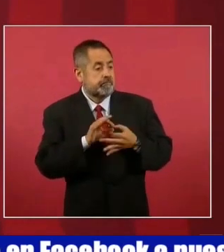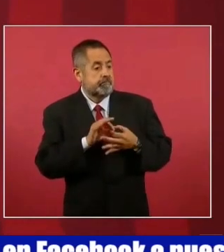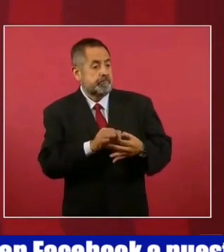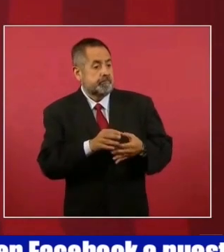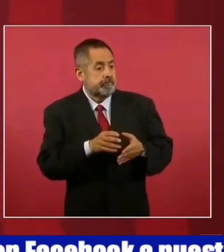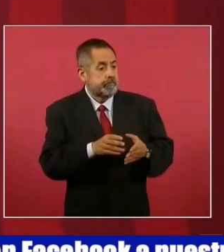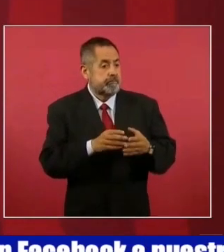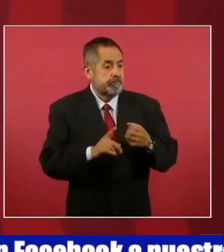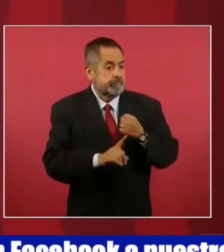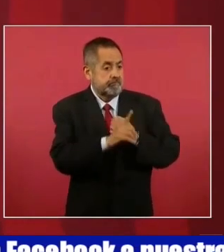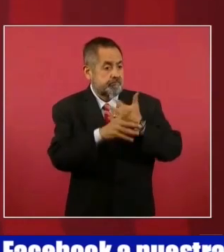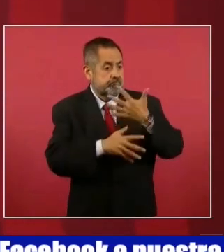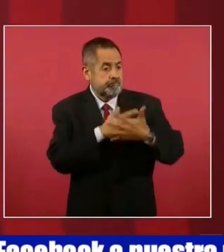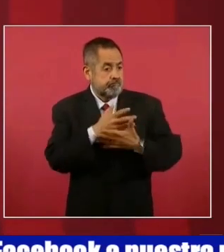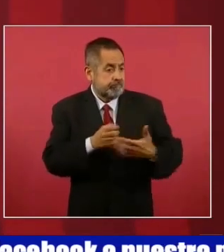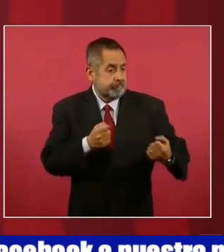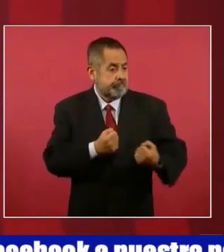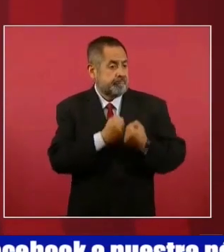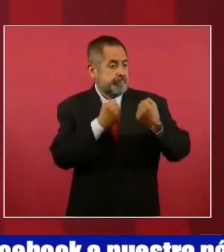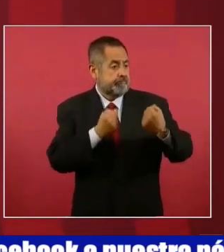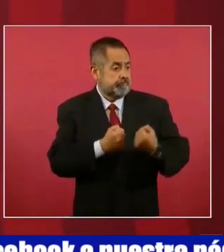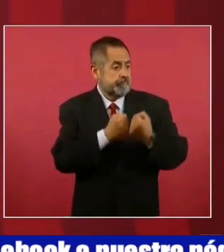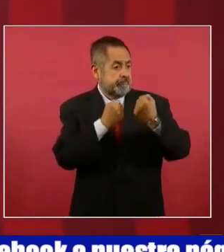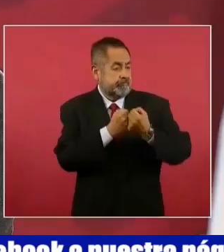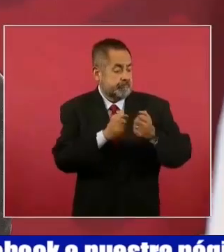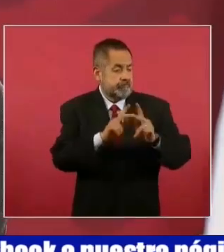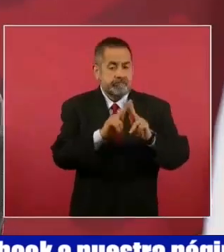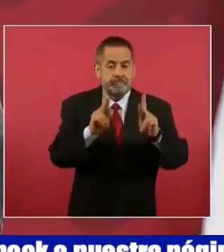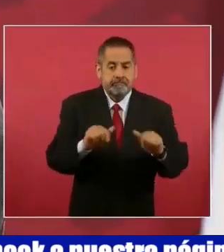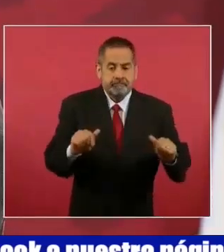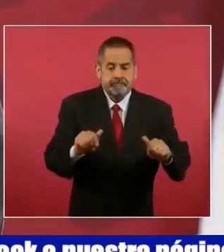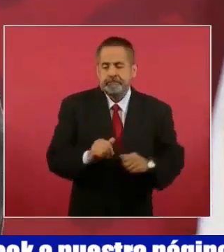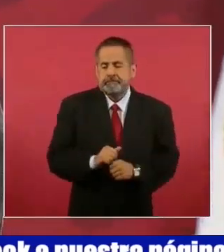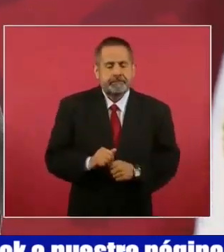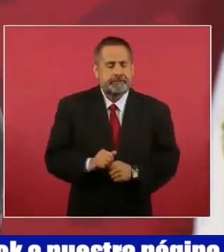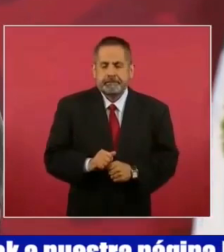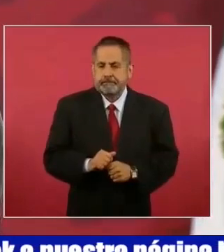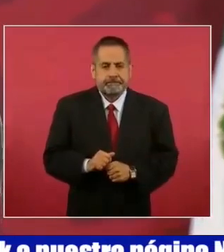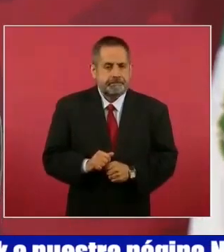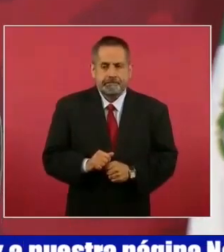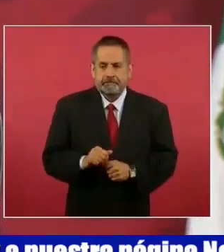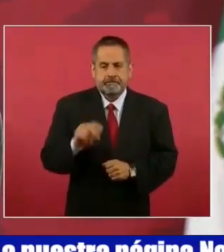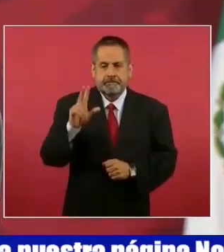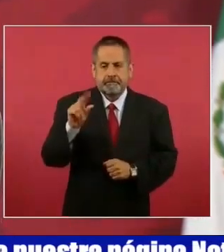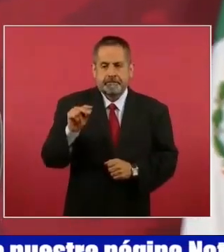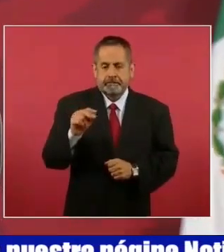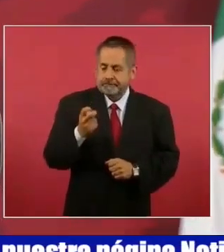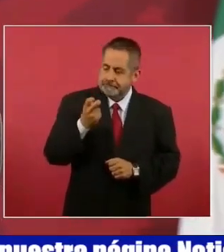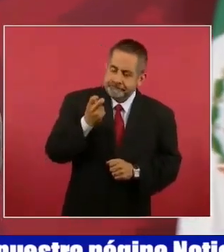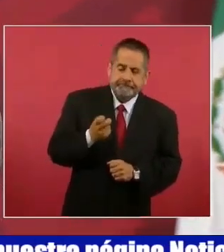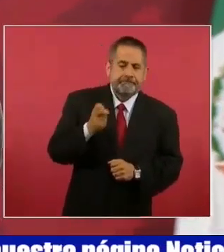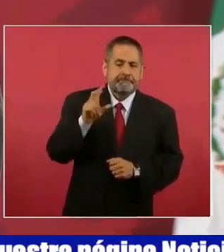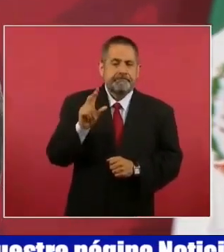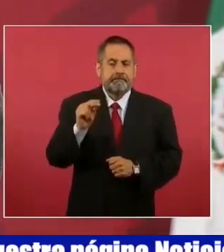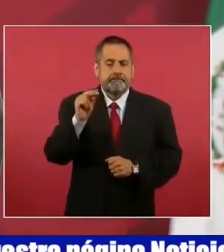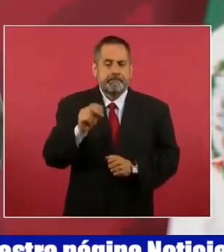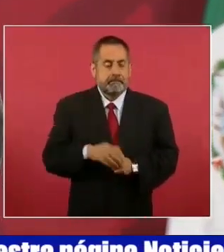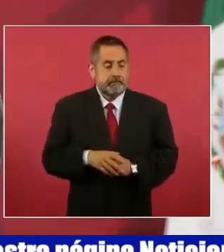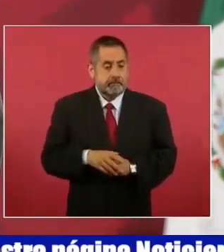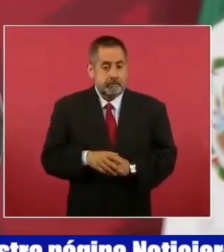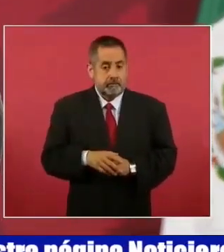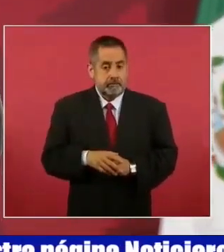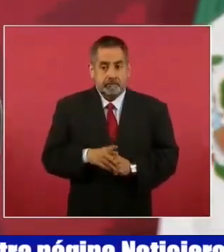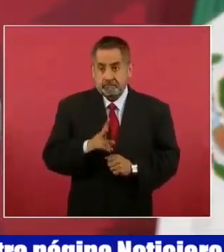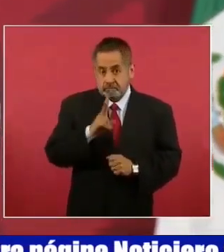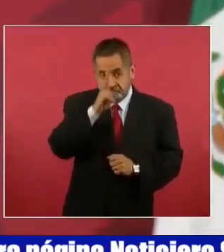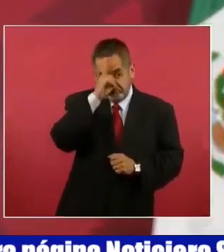mucho respeto que le tiene al ministro Arturo Saldívar, al ministro presidente de la Suprema Corte de Justicia de la Nación, y